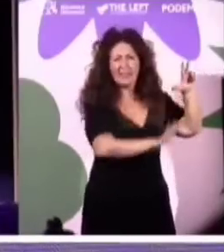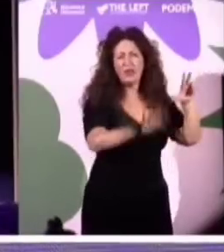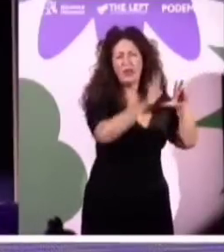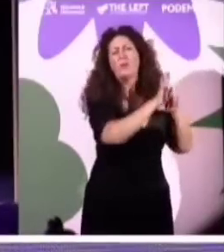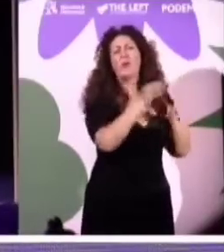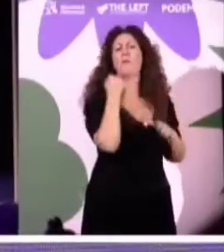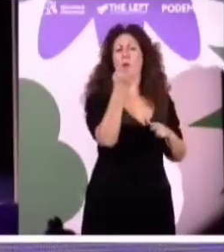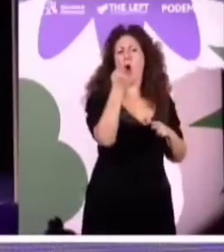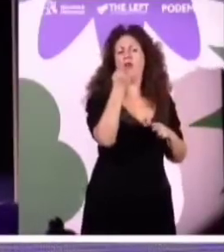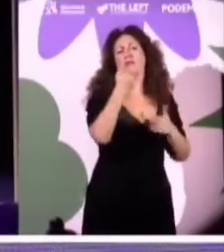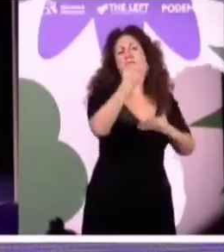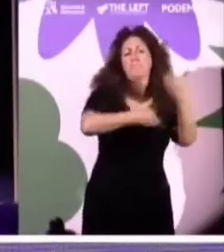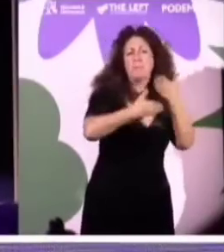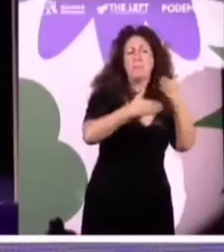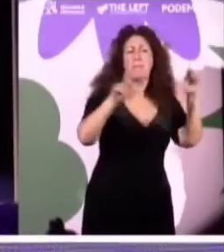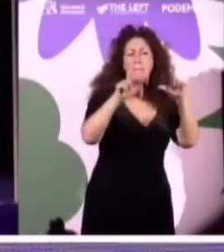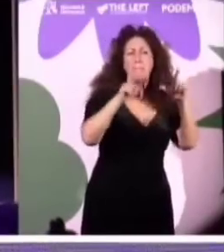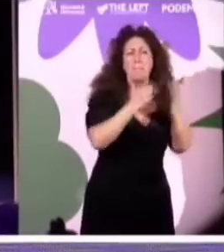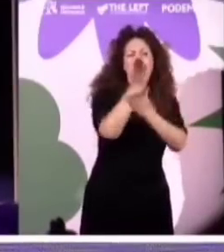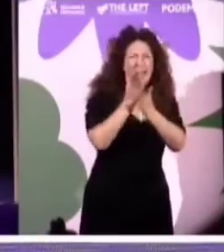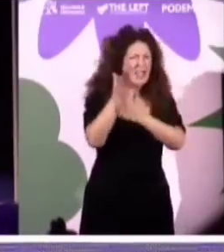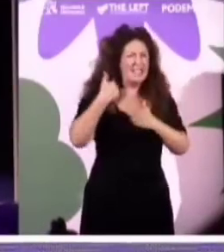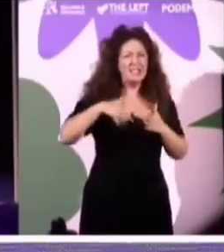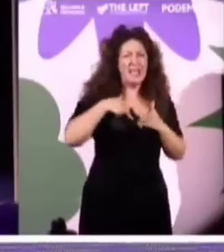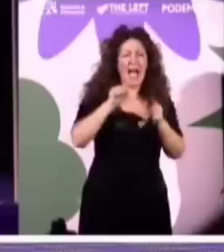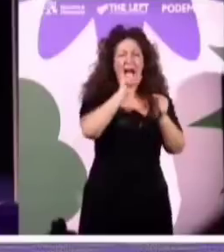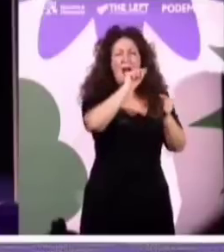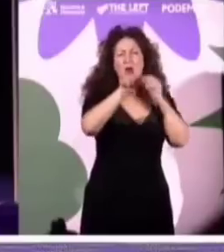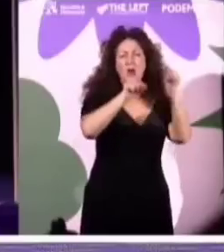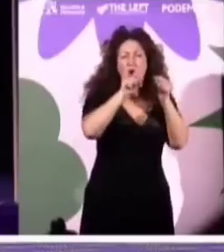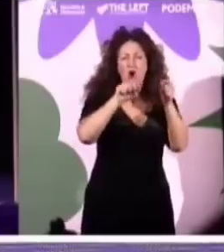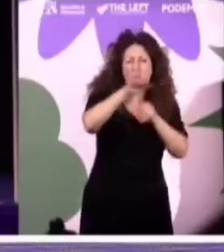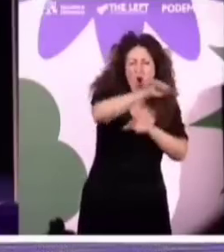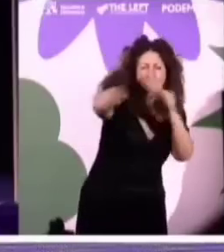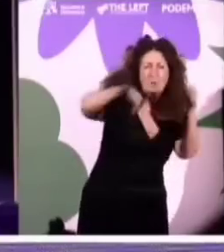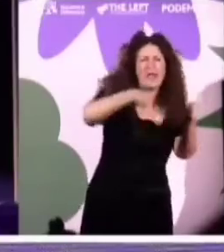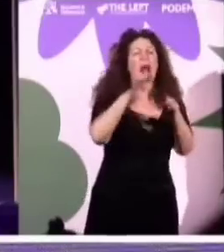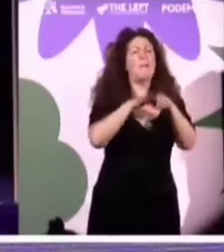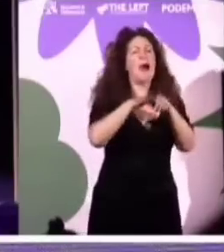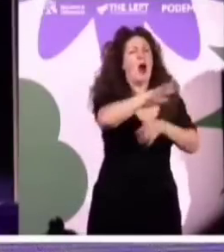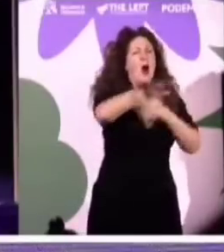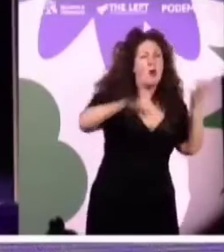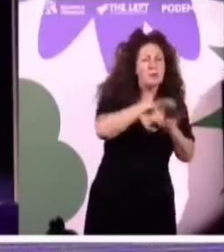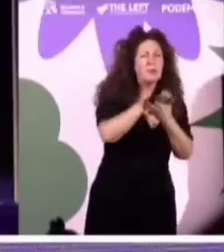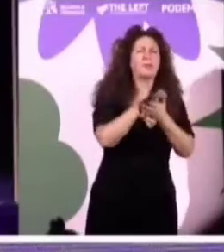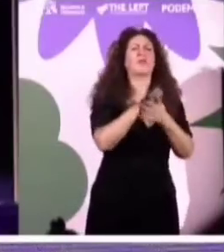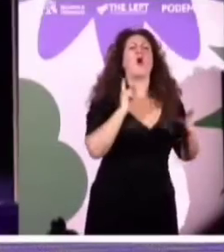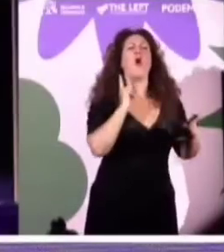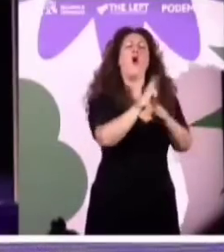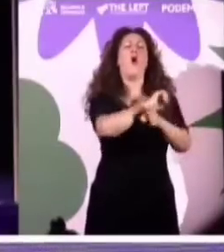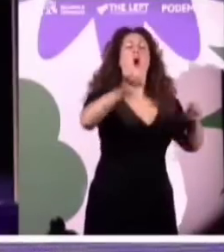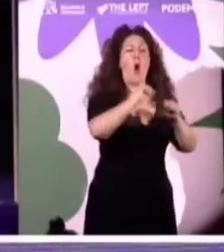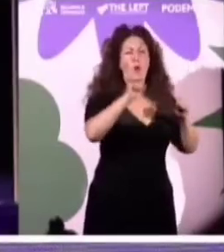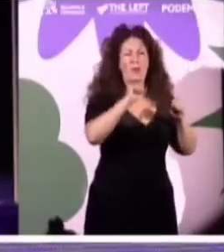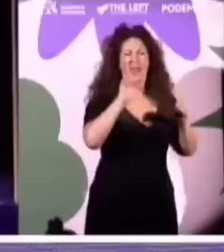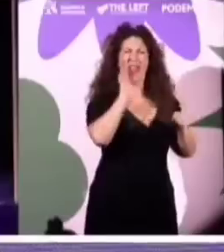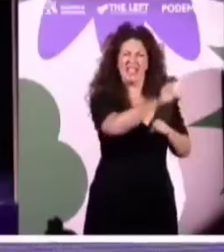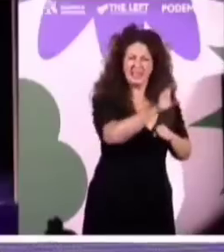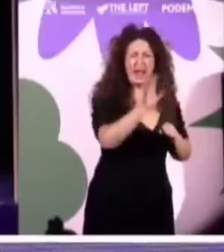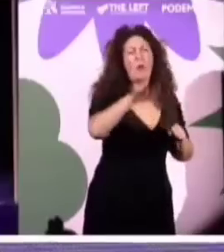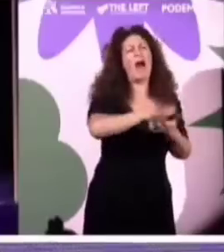poder mediático que desde ya conspira para organizar golpes de Estado, lawfare y mediafare, para acabar con los gobiernos del